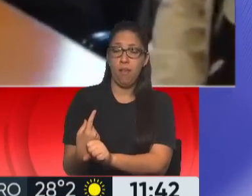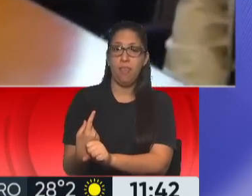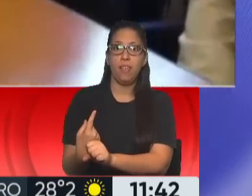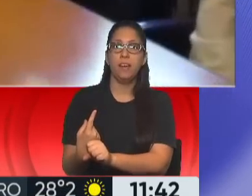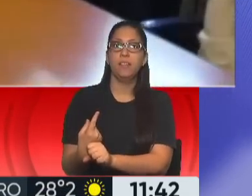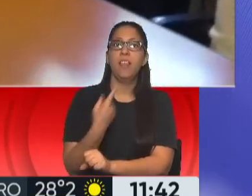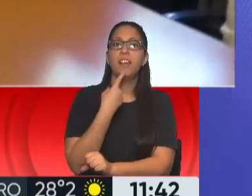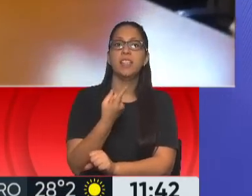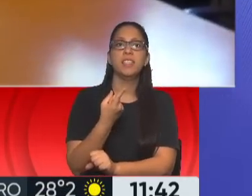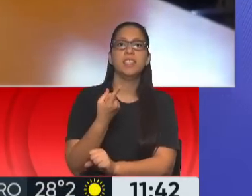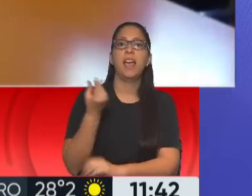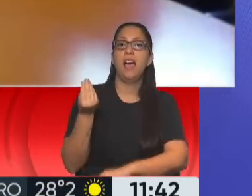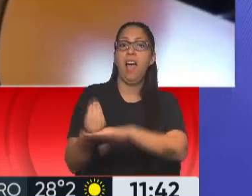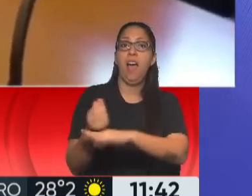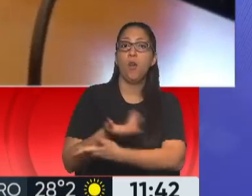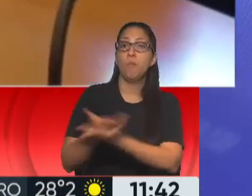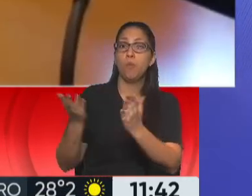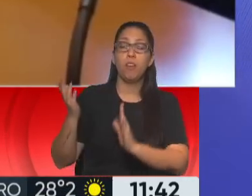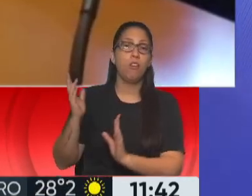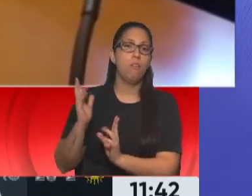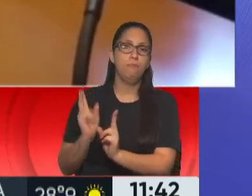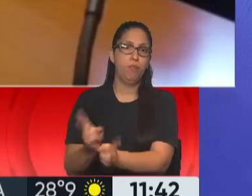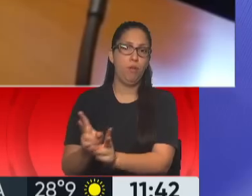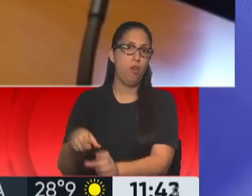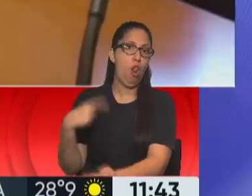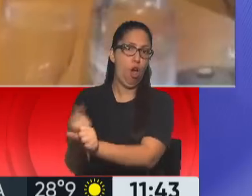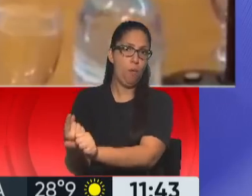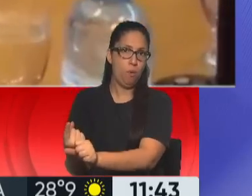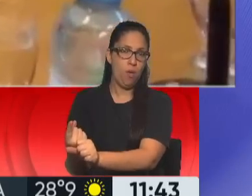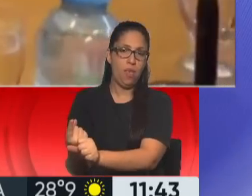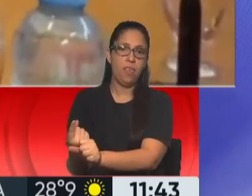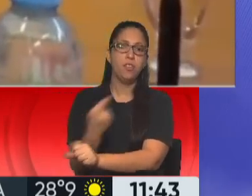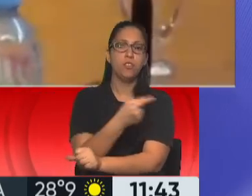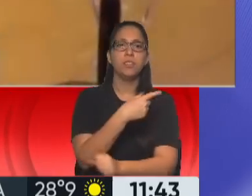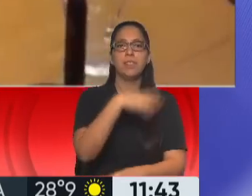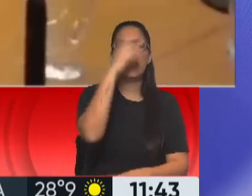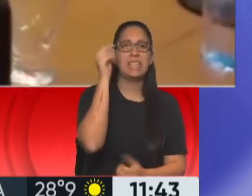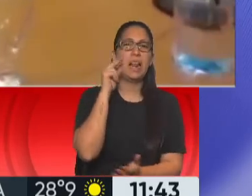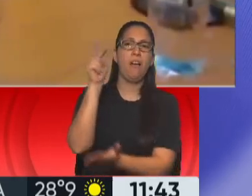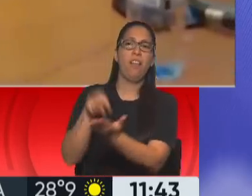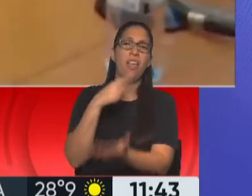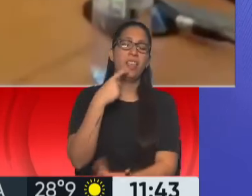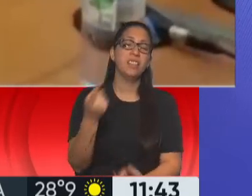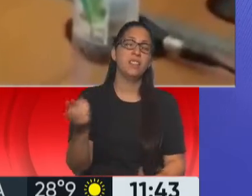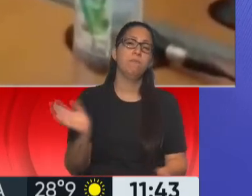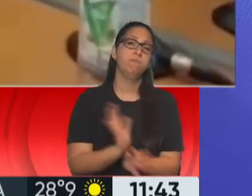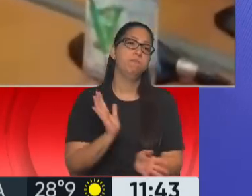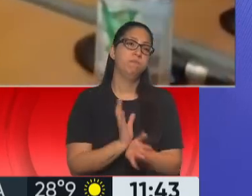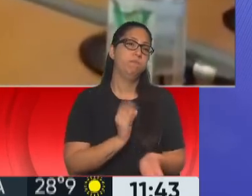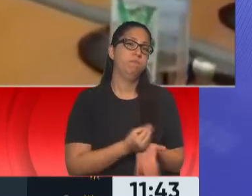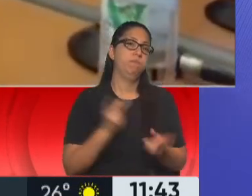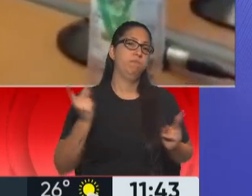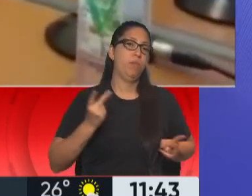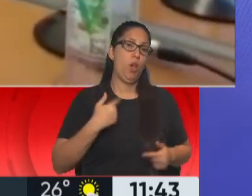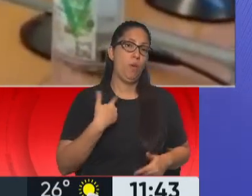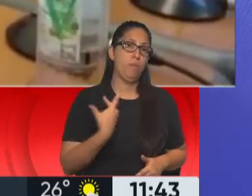dice inhabilitación para ejercer cargos públicos. La lectura política que hace Cristina Fernández dice, bueno, estoy proscripta. Ahora, Por eso la